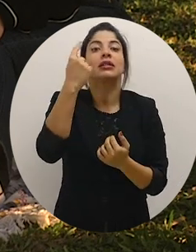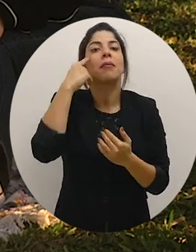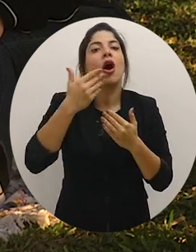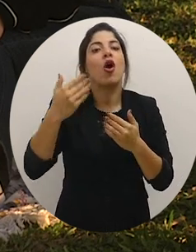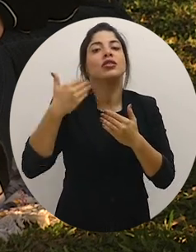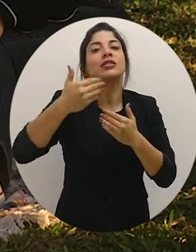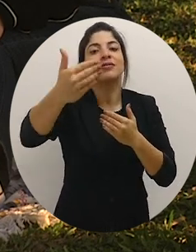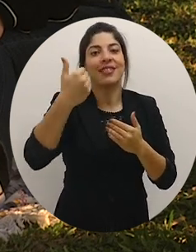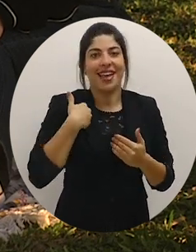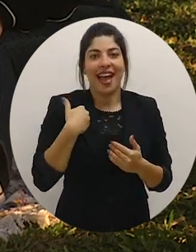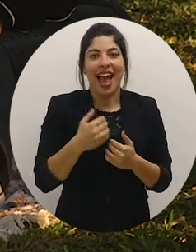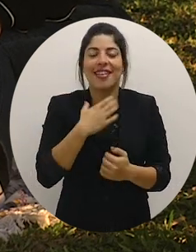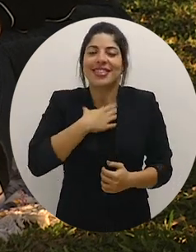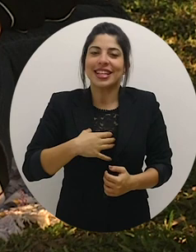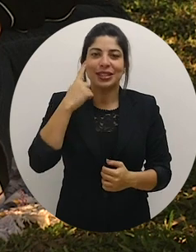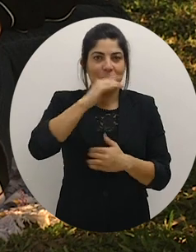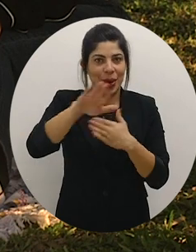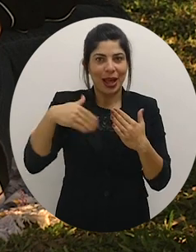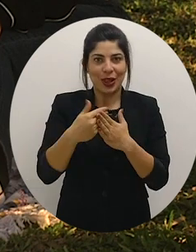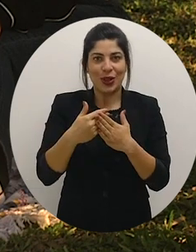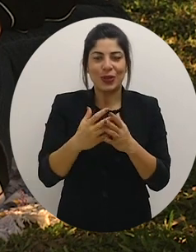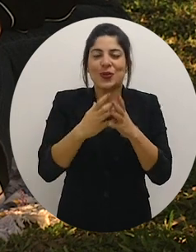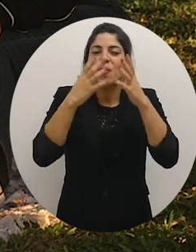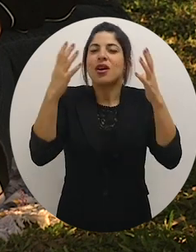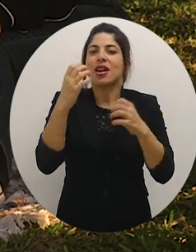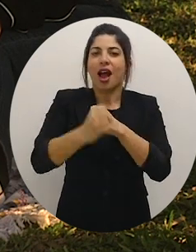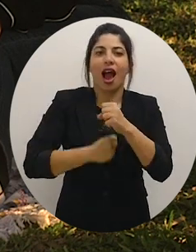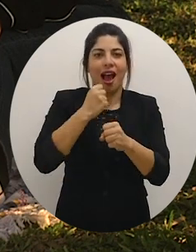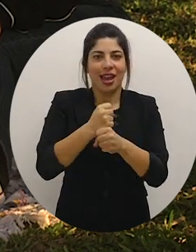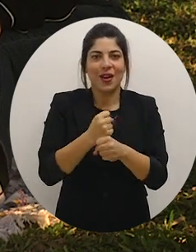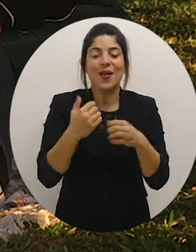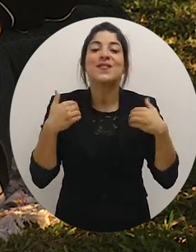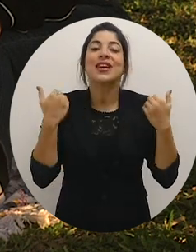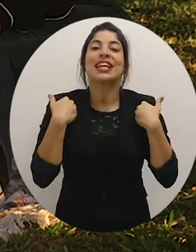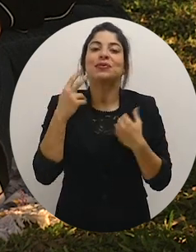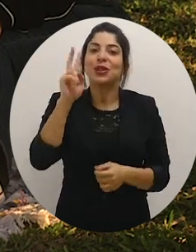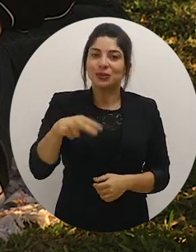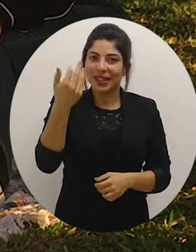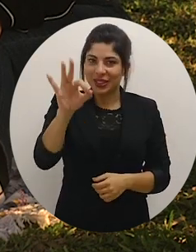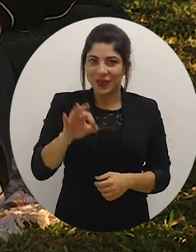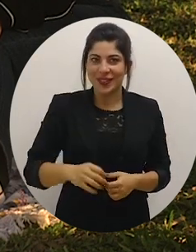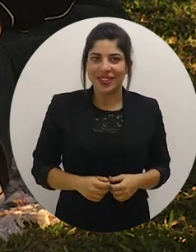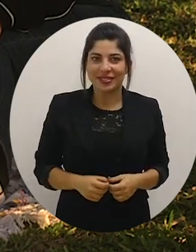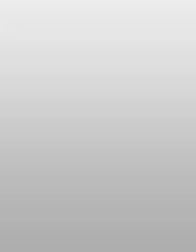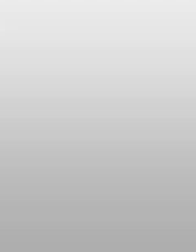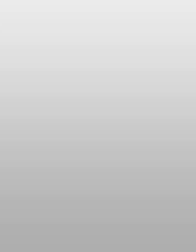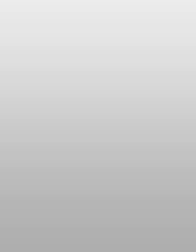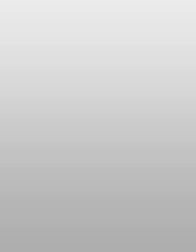lo que viene. Les deseamos a todos y a todas un gran año. ¡Feliz 2019!